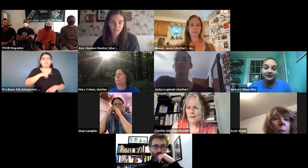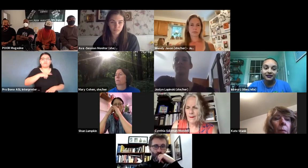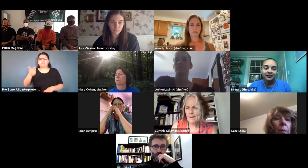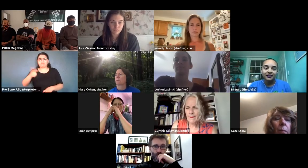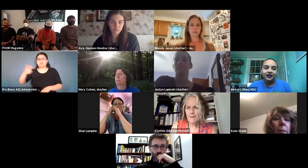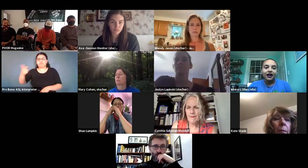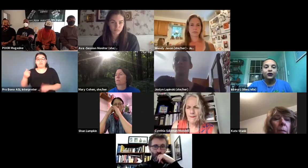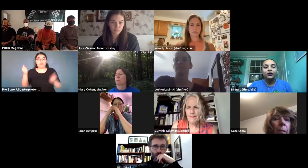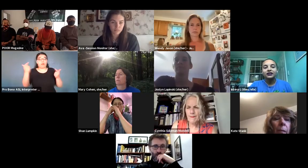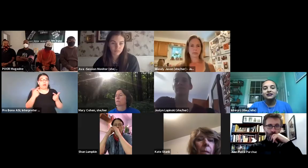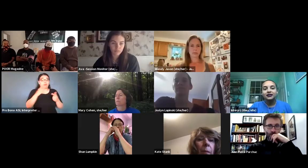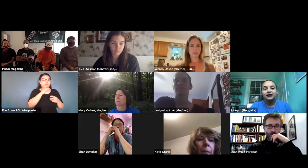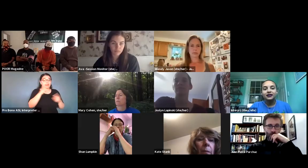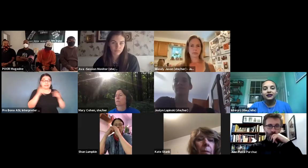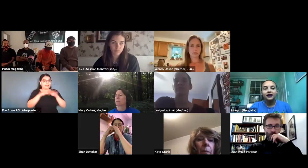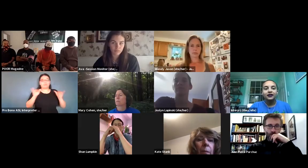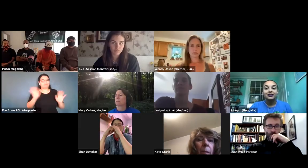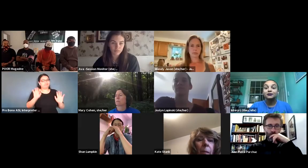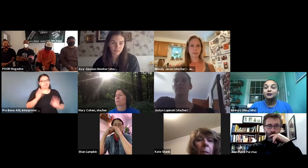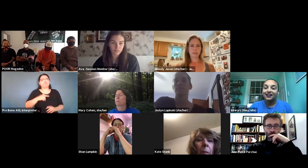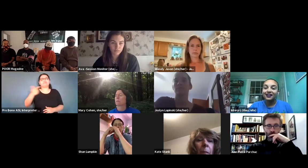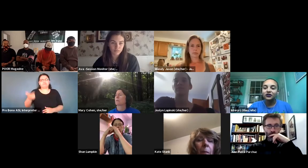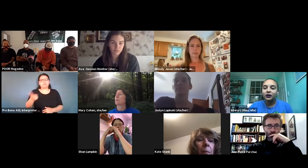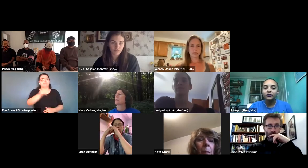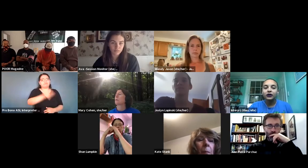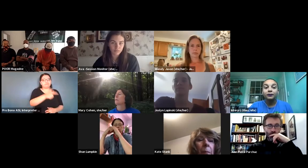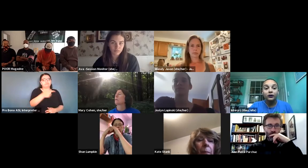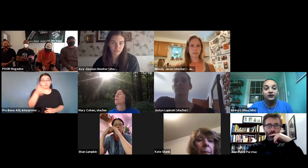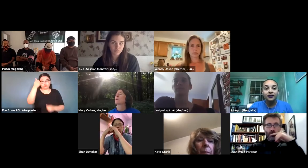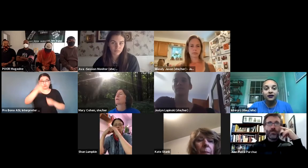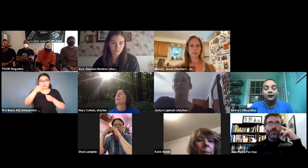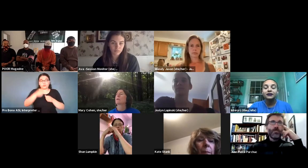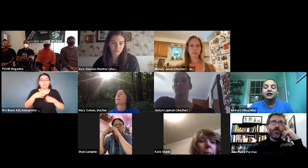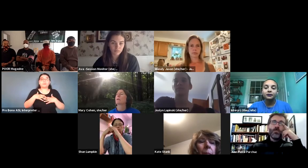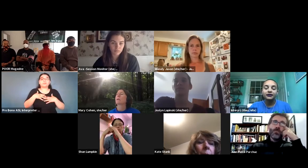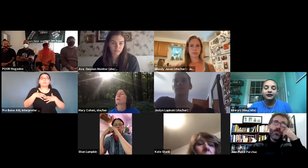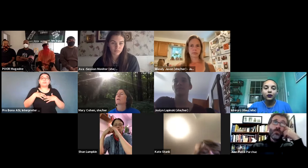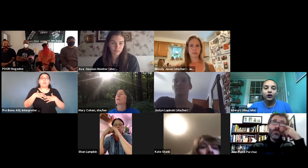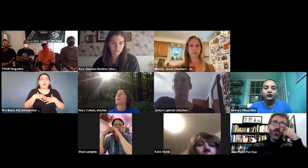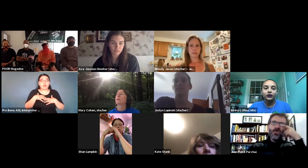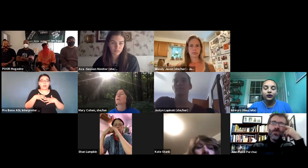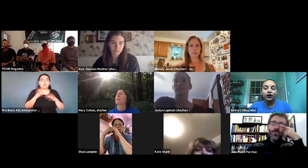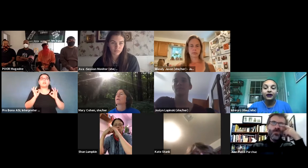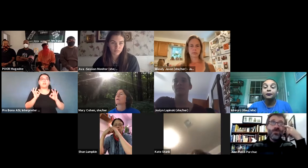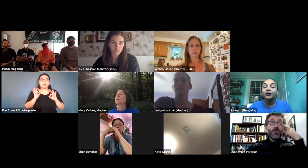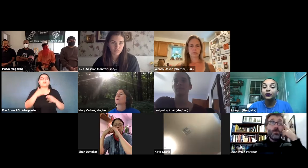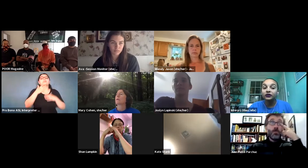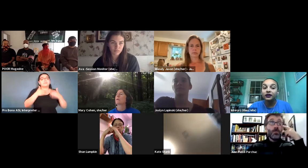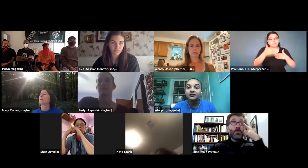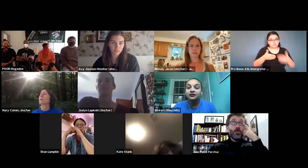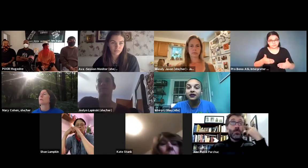vez. Acuérdense de respirar y tomar una pausa, especialmente cuando